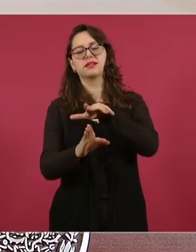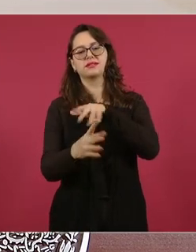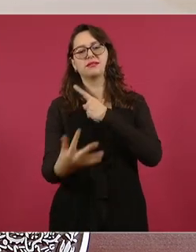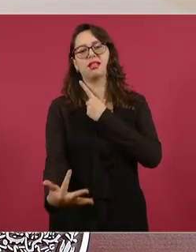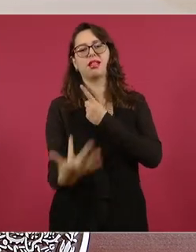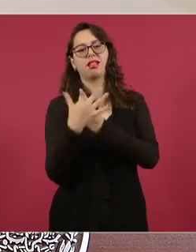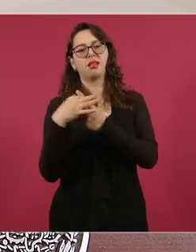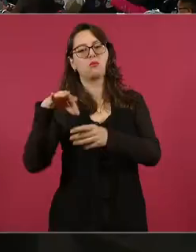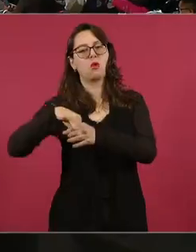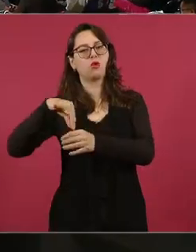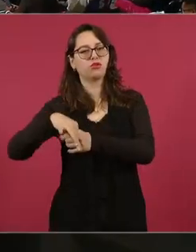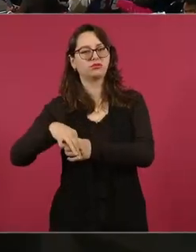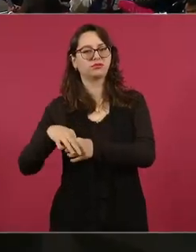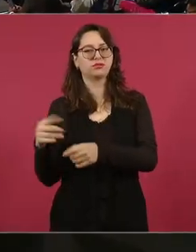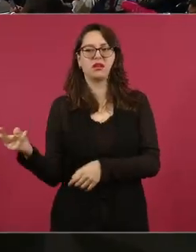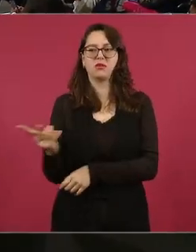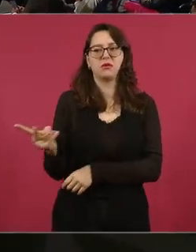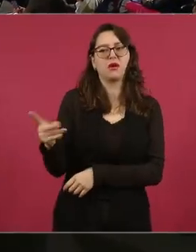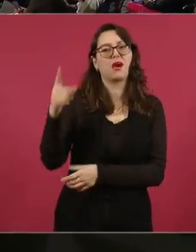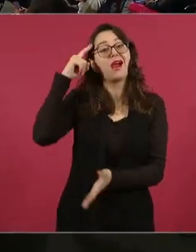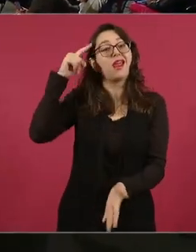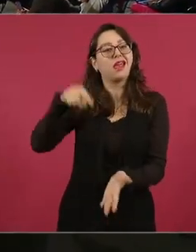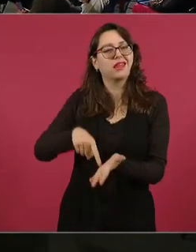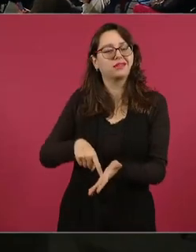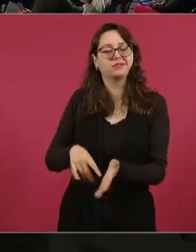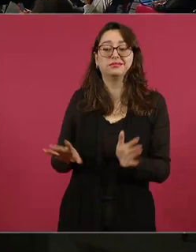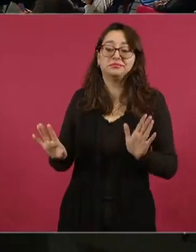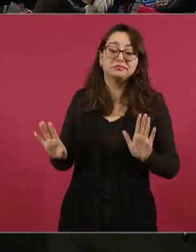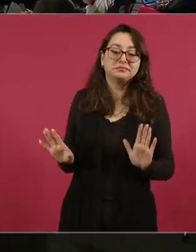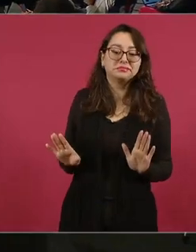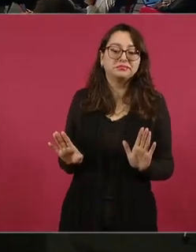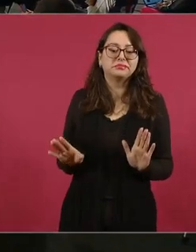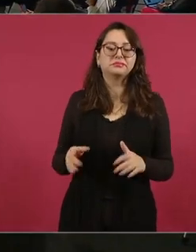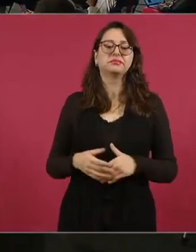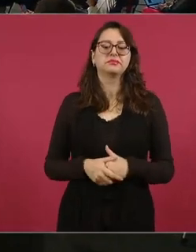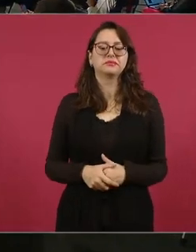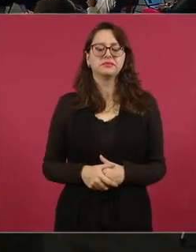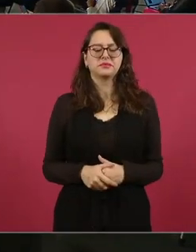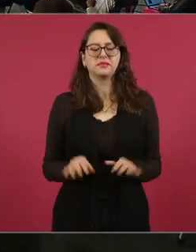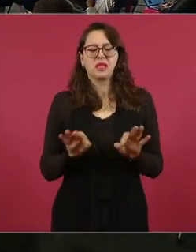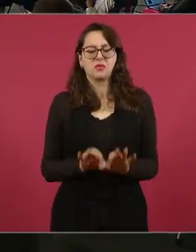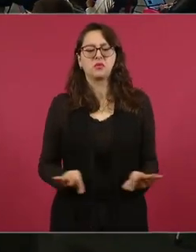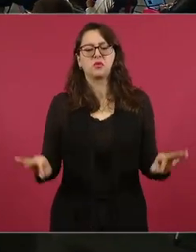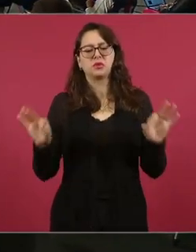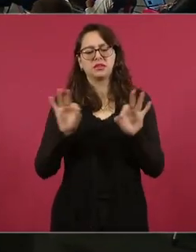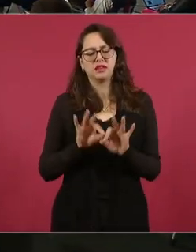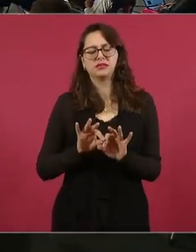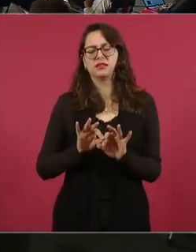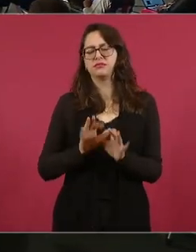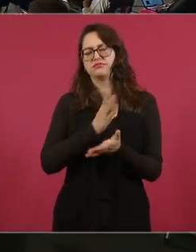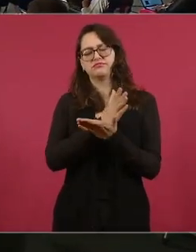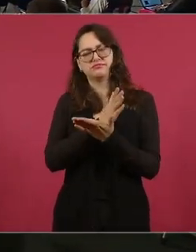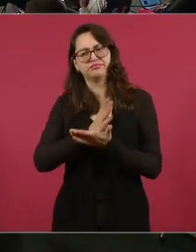Lo importante es buscar la cooperación